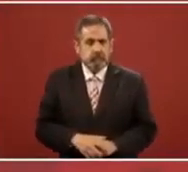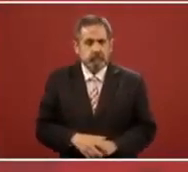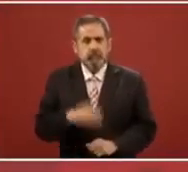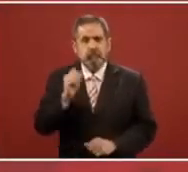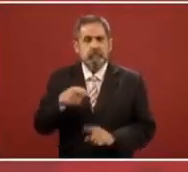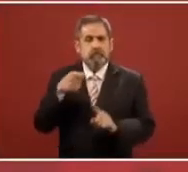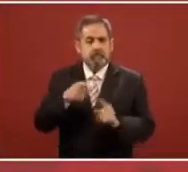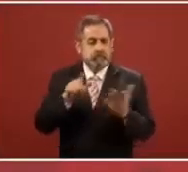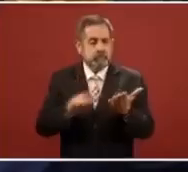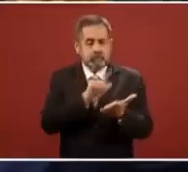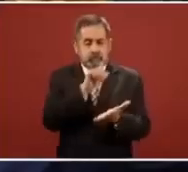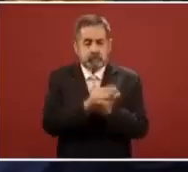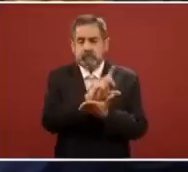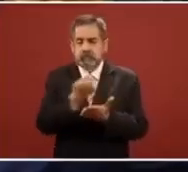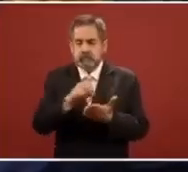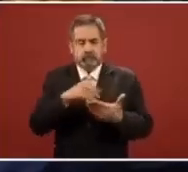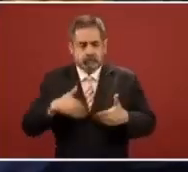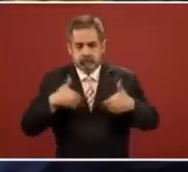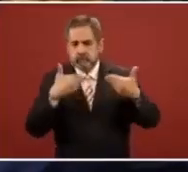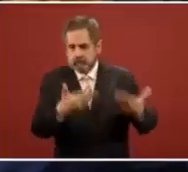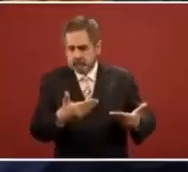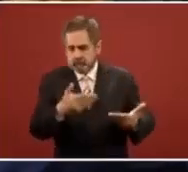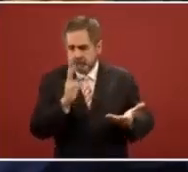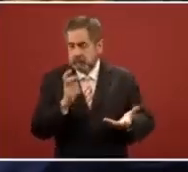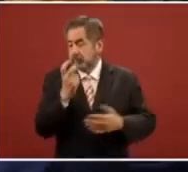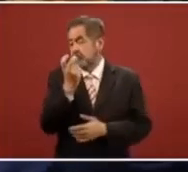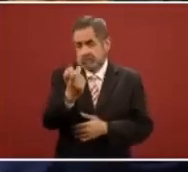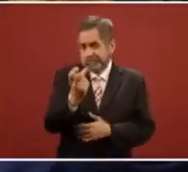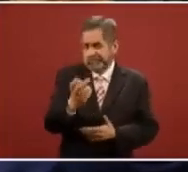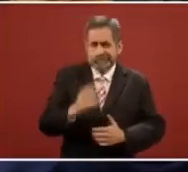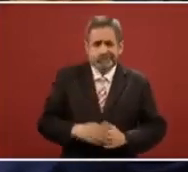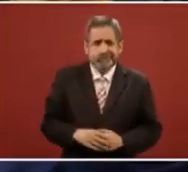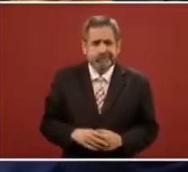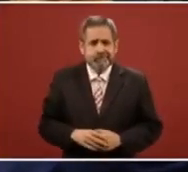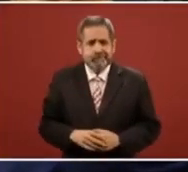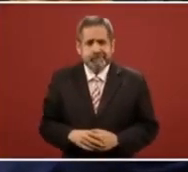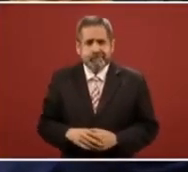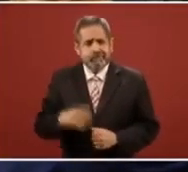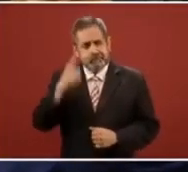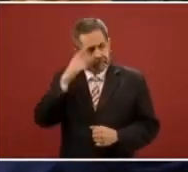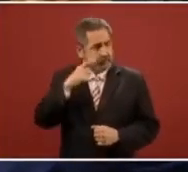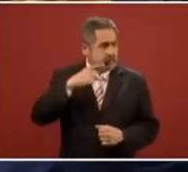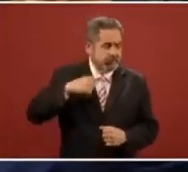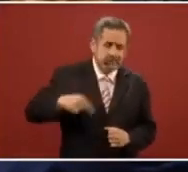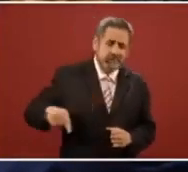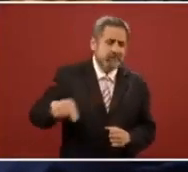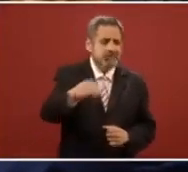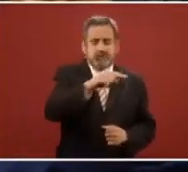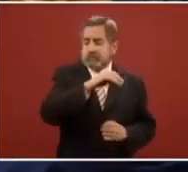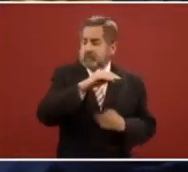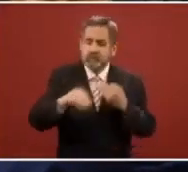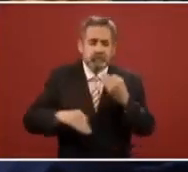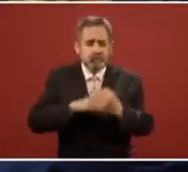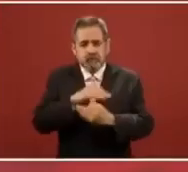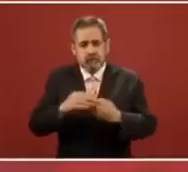Hablamos de la ley de la confianza ciudadana. Pues es para que todos